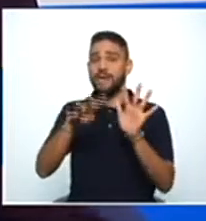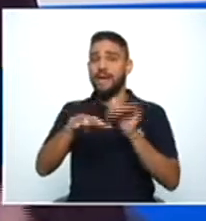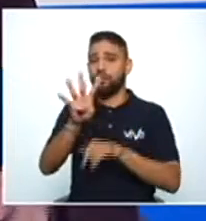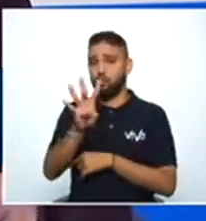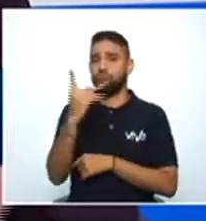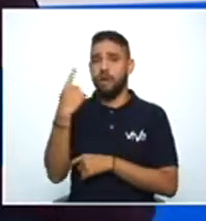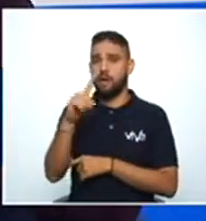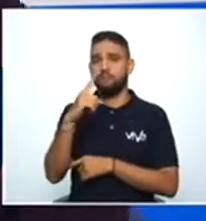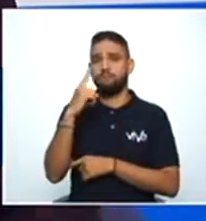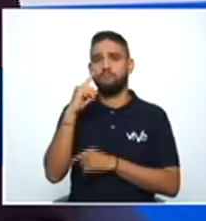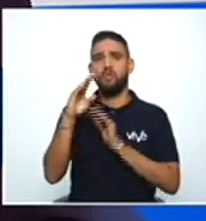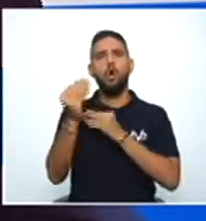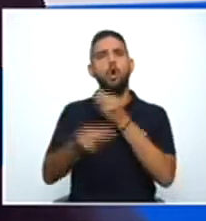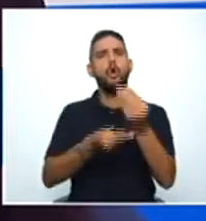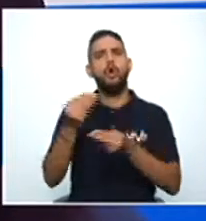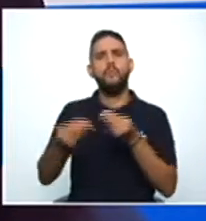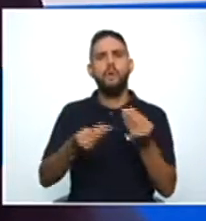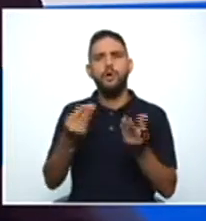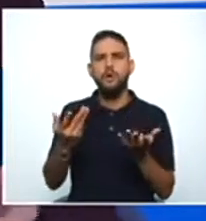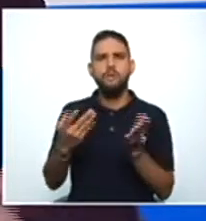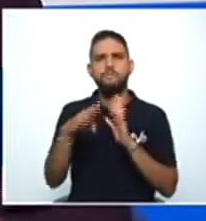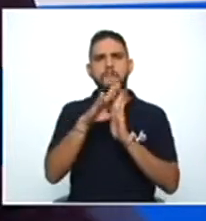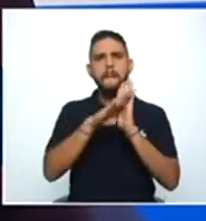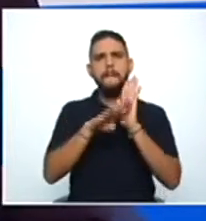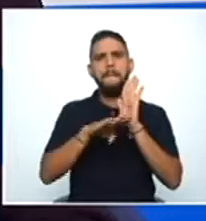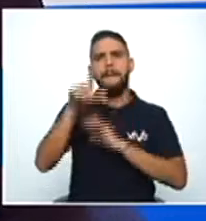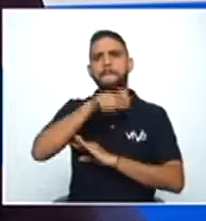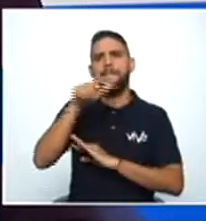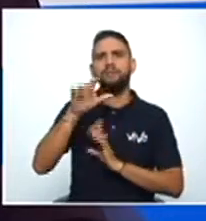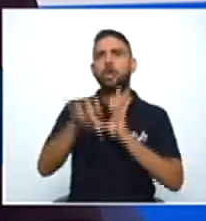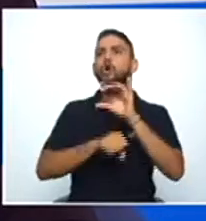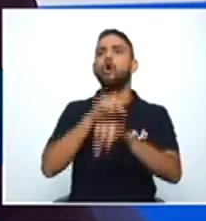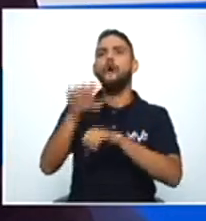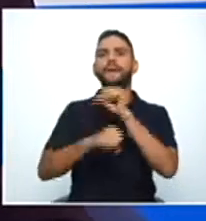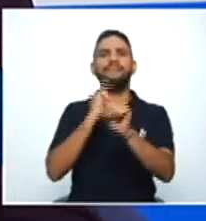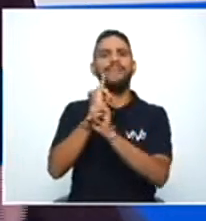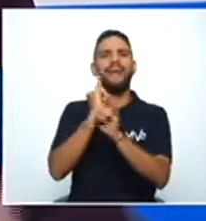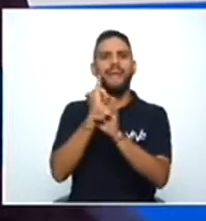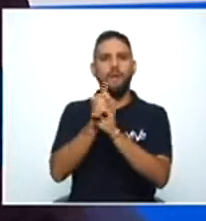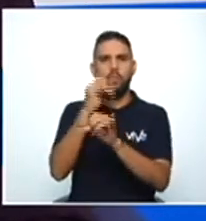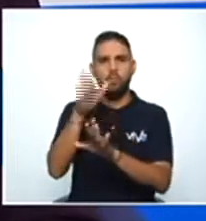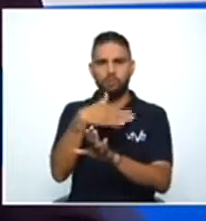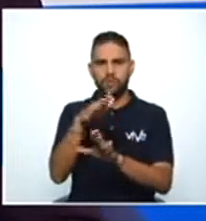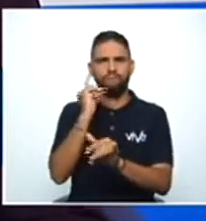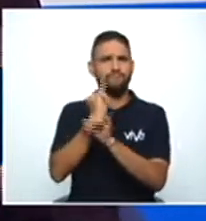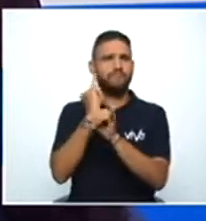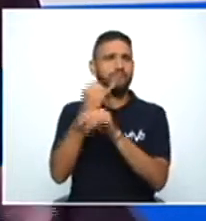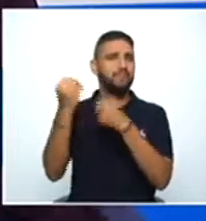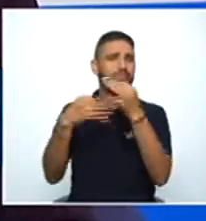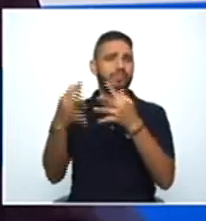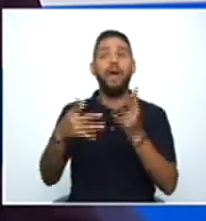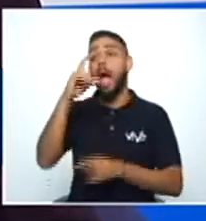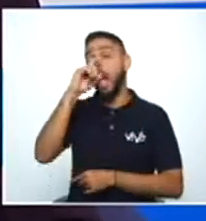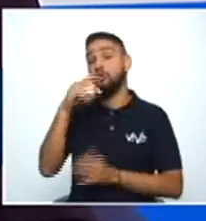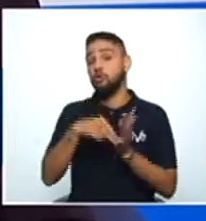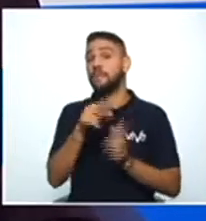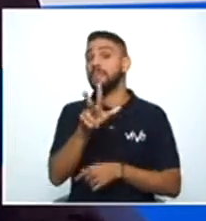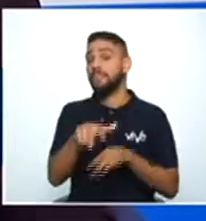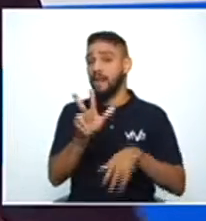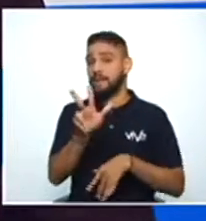plantea un crecimiento exponencial de lo que son los usuarios que están comprando música por internet pero estamos hablando que en el 2013